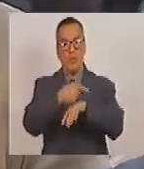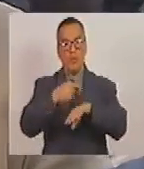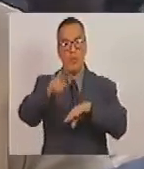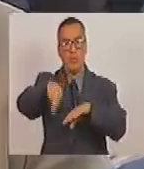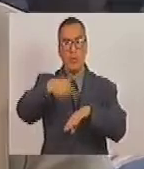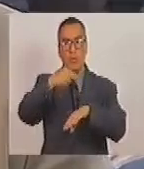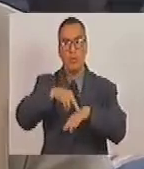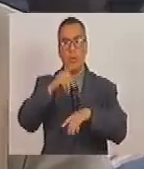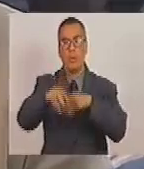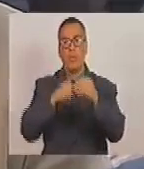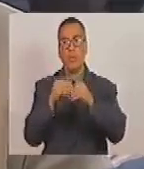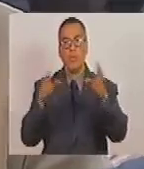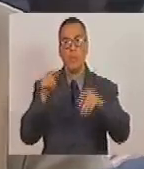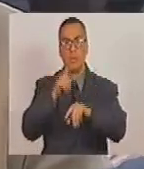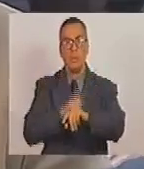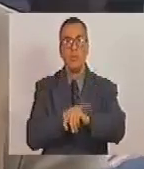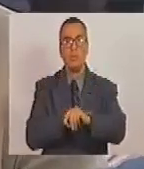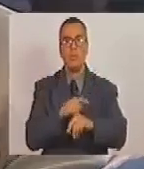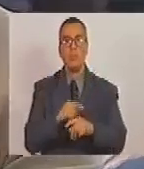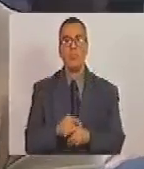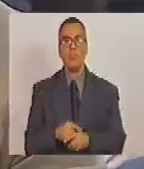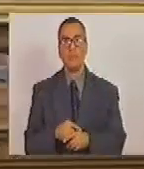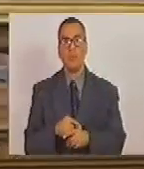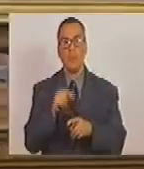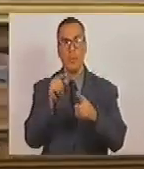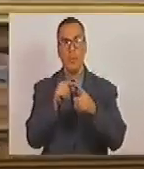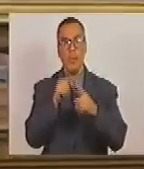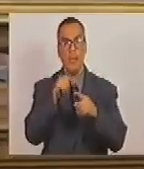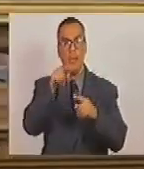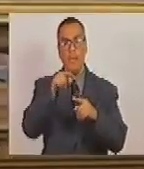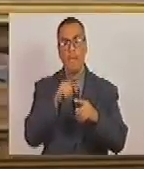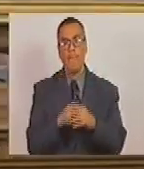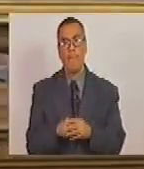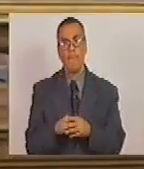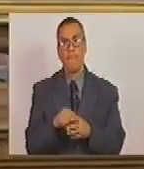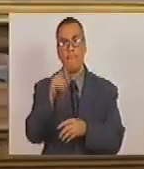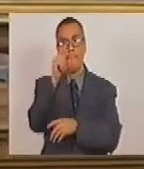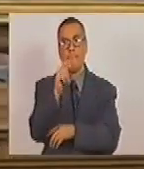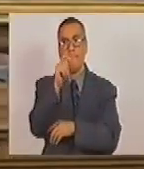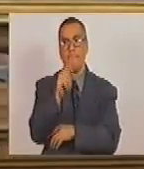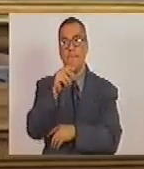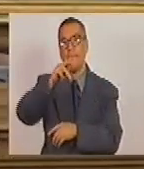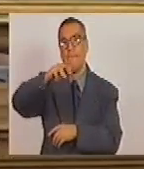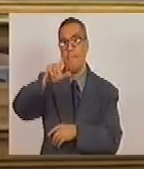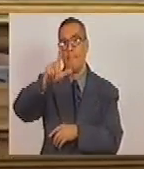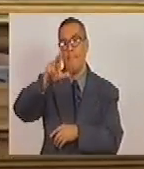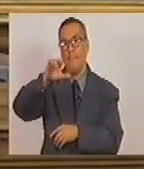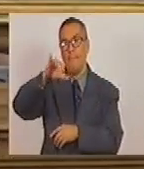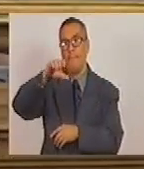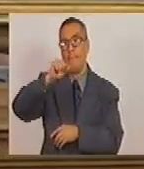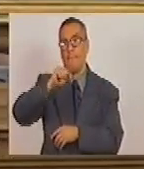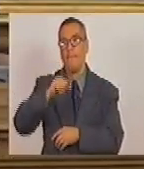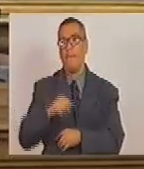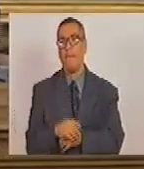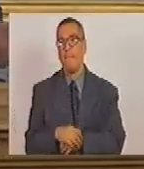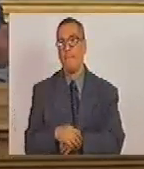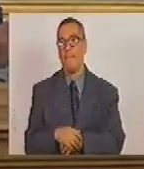para resolver esa situación. Voy a dejar en el derecho de palabra al diputado Luis Eduardo Martínez.